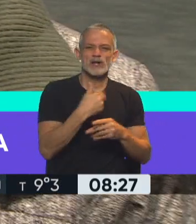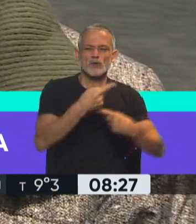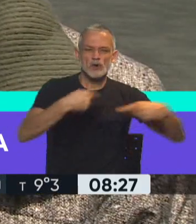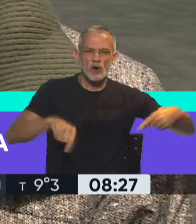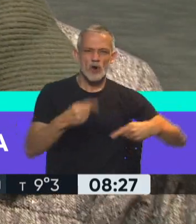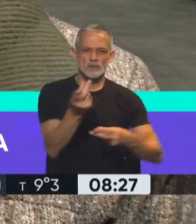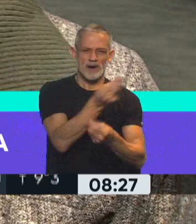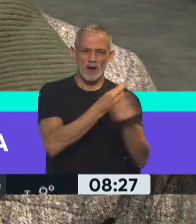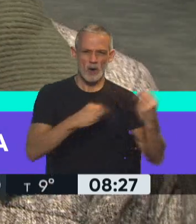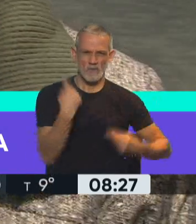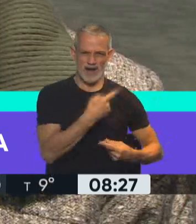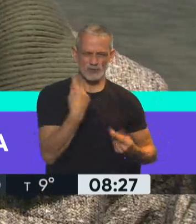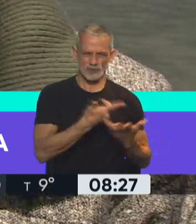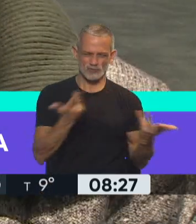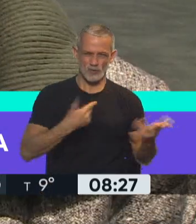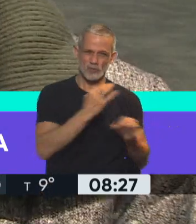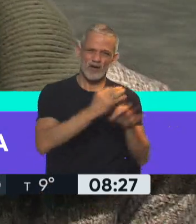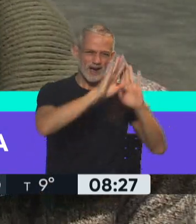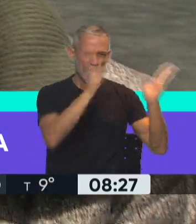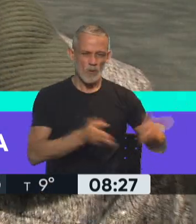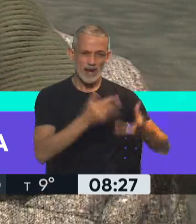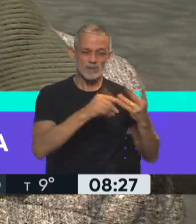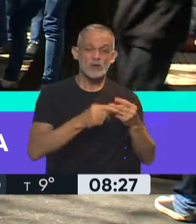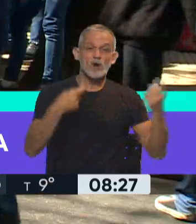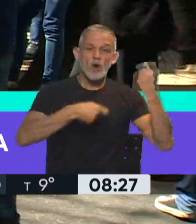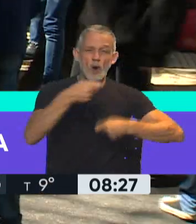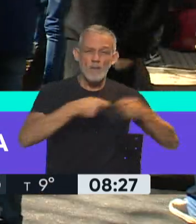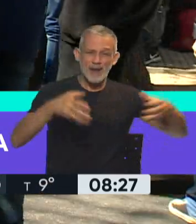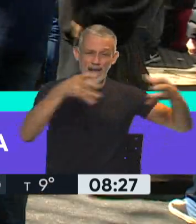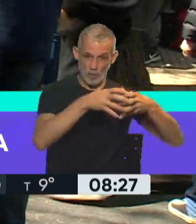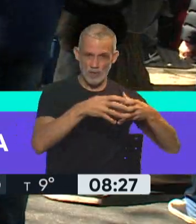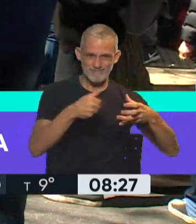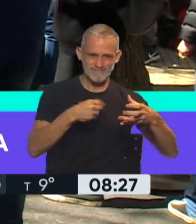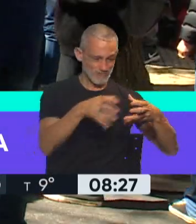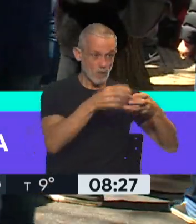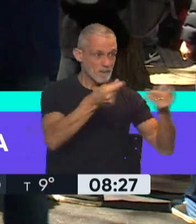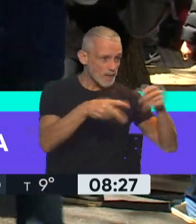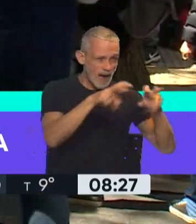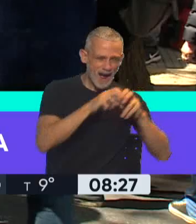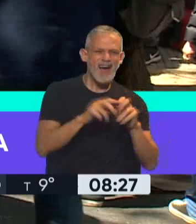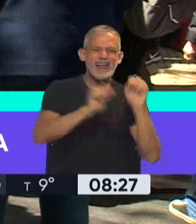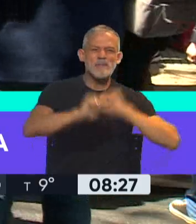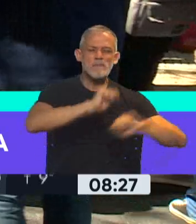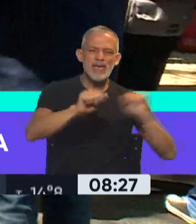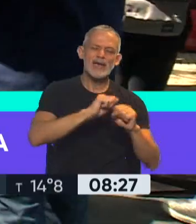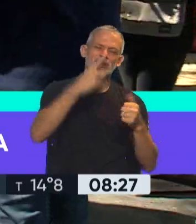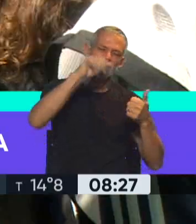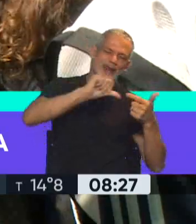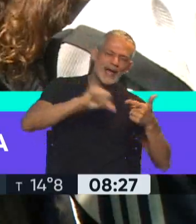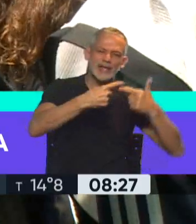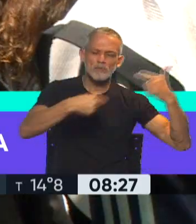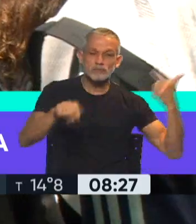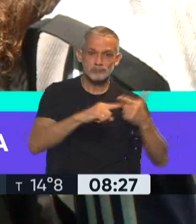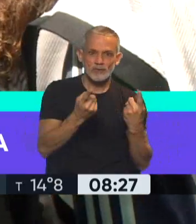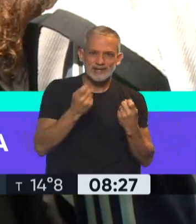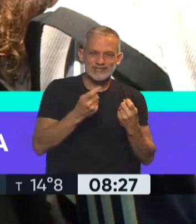necesidades que tiene el colegio. Más nosotros lo que hacemos, cooperadora, es comprar las cosas de limpieza, detergente, todas las que necesitan,